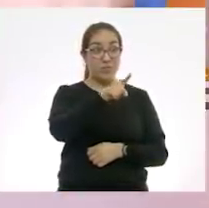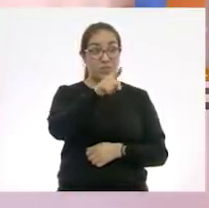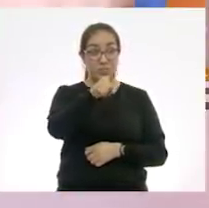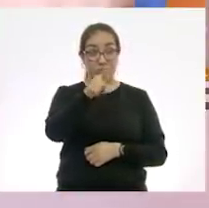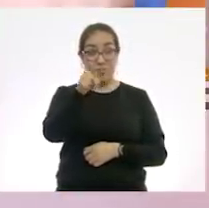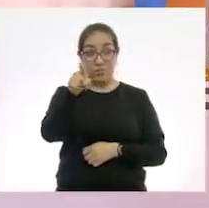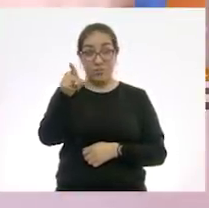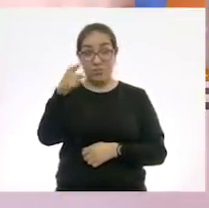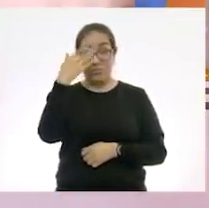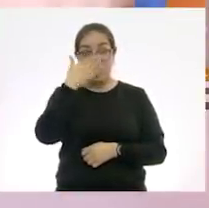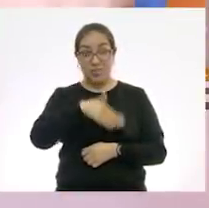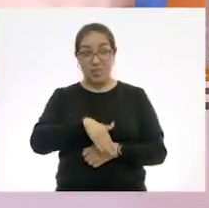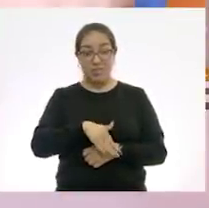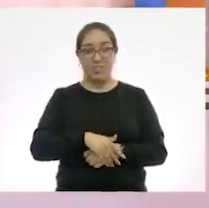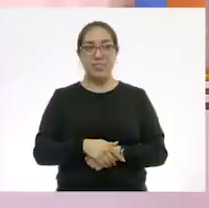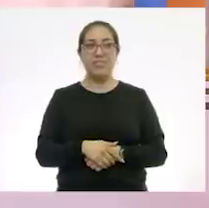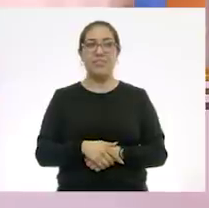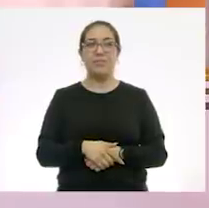te la sabes? ¿Sí?